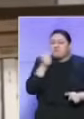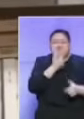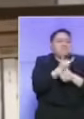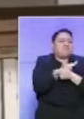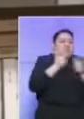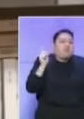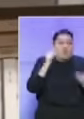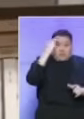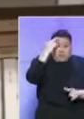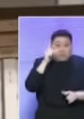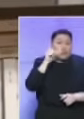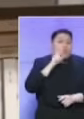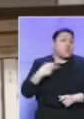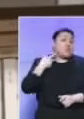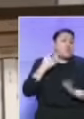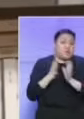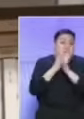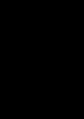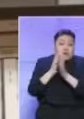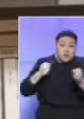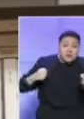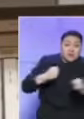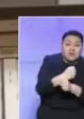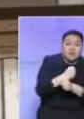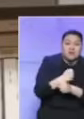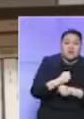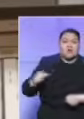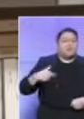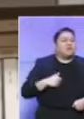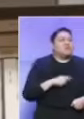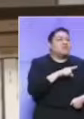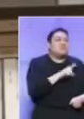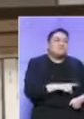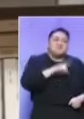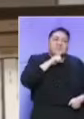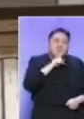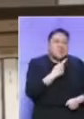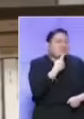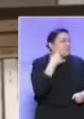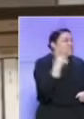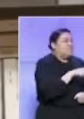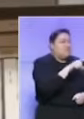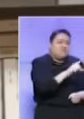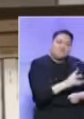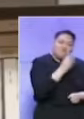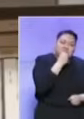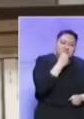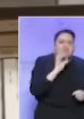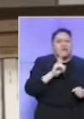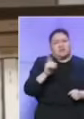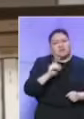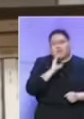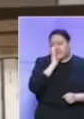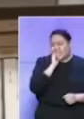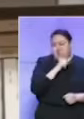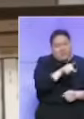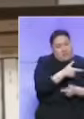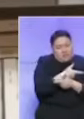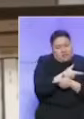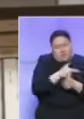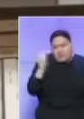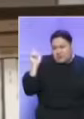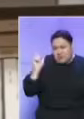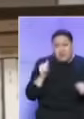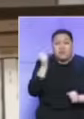La violencia política de género no puede ser un instrumento para silenciar a la prensa o al ejercicio libre del periodismo. La cautela y